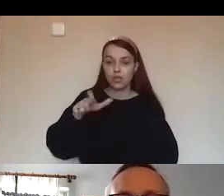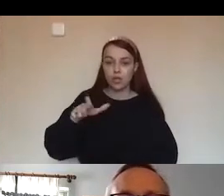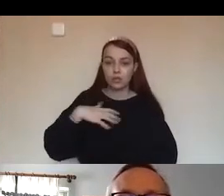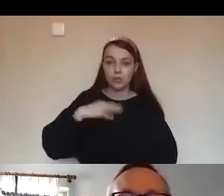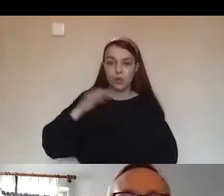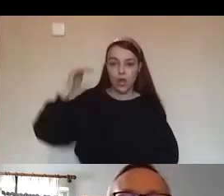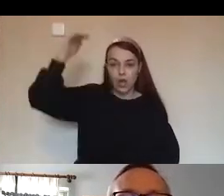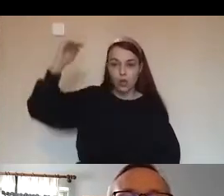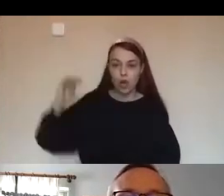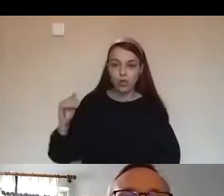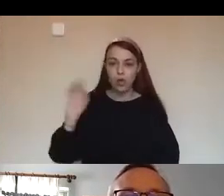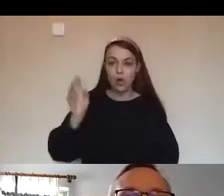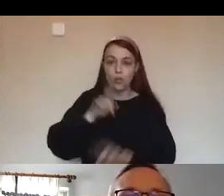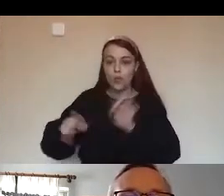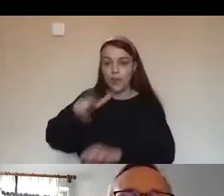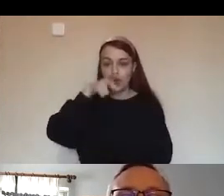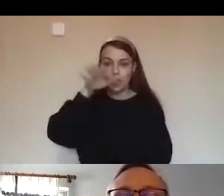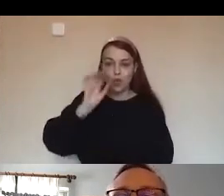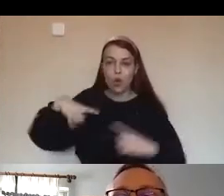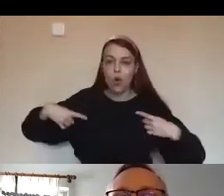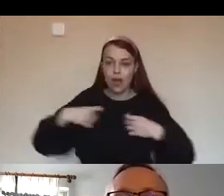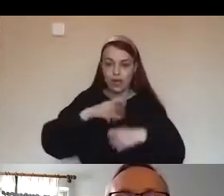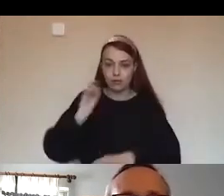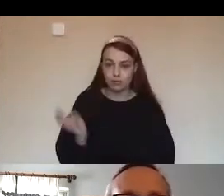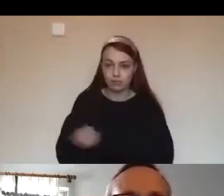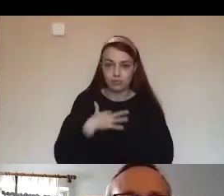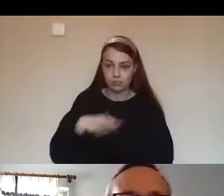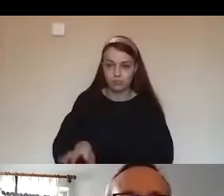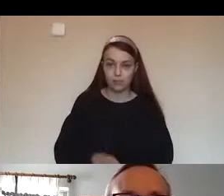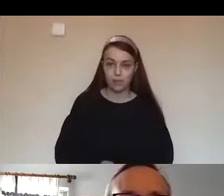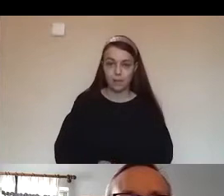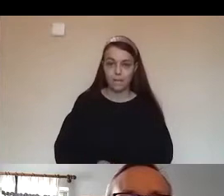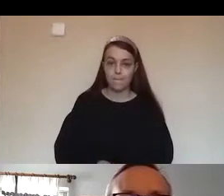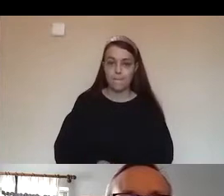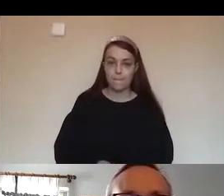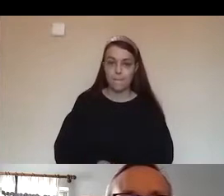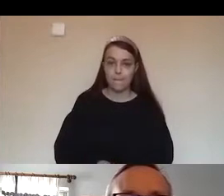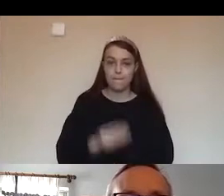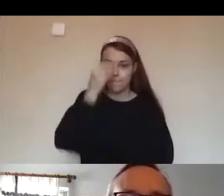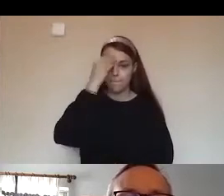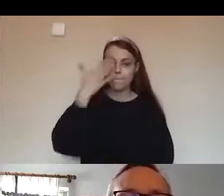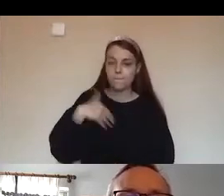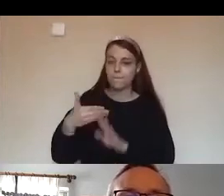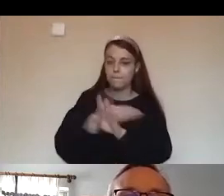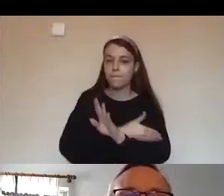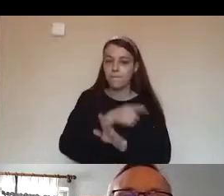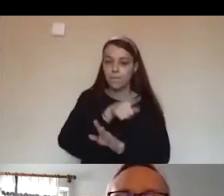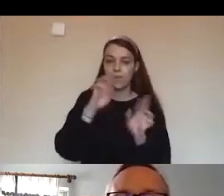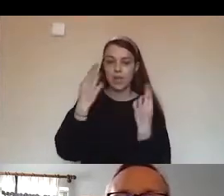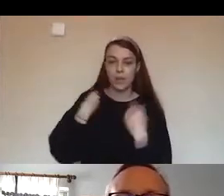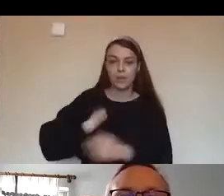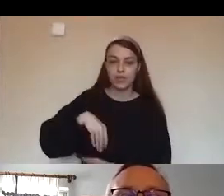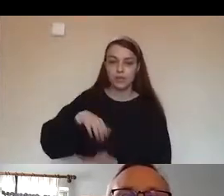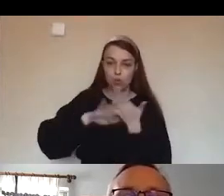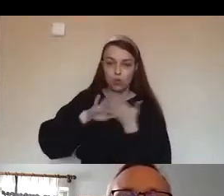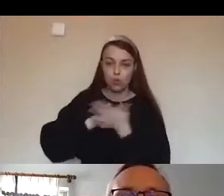con asma, con alergias, etcétera. Creo que ya se ha hablado de esto en muchas charlas, en nuestros